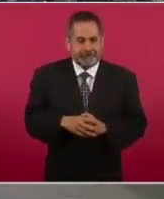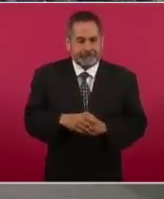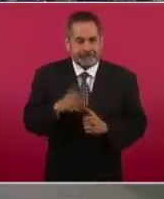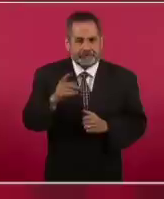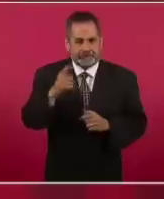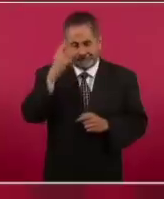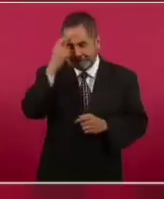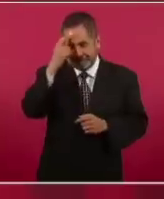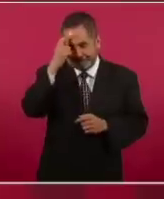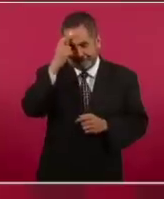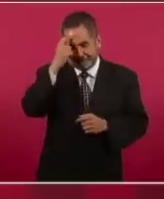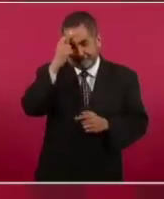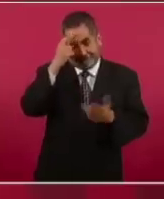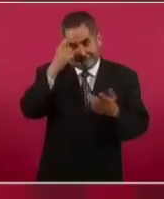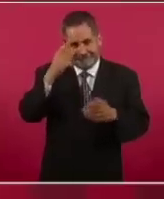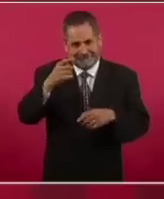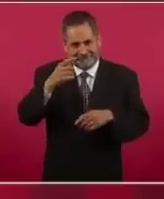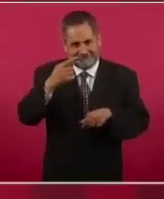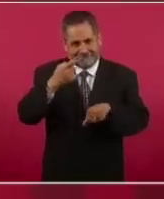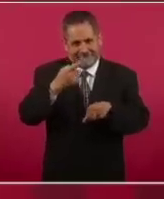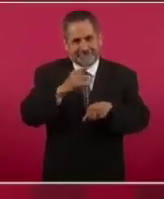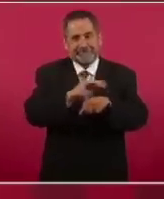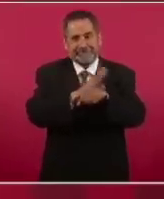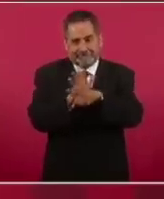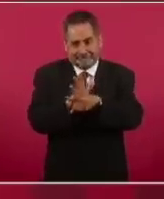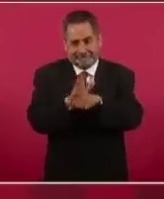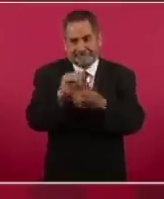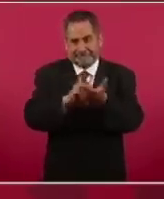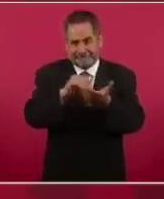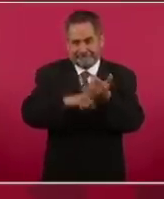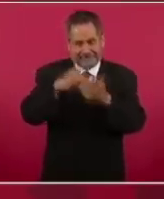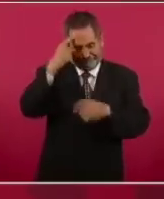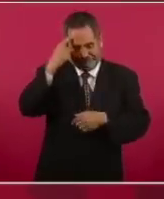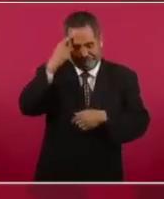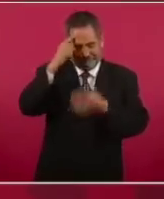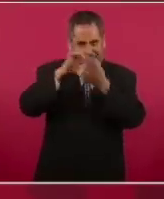las secuelas del COVID todavía.